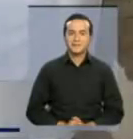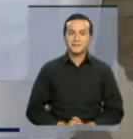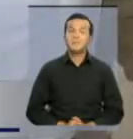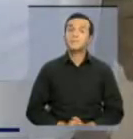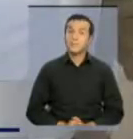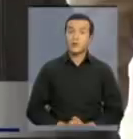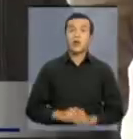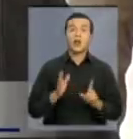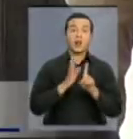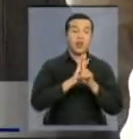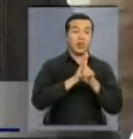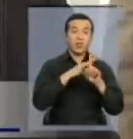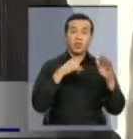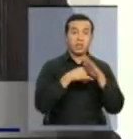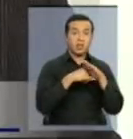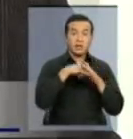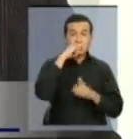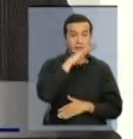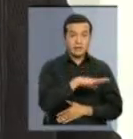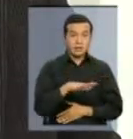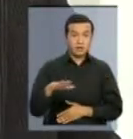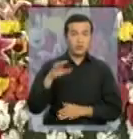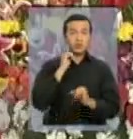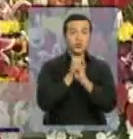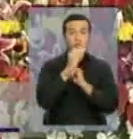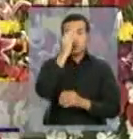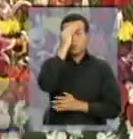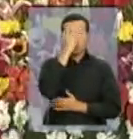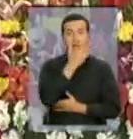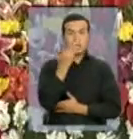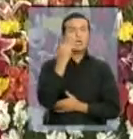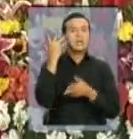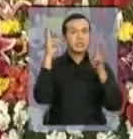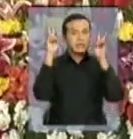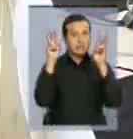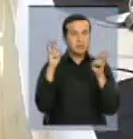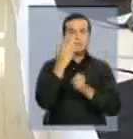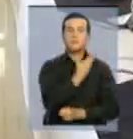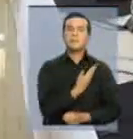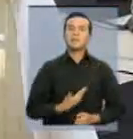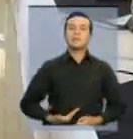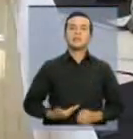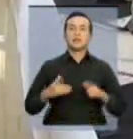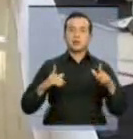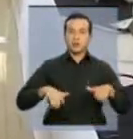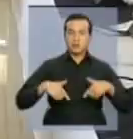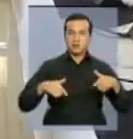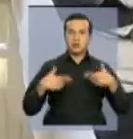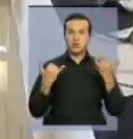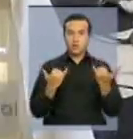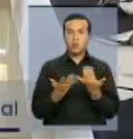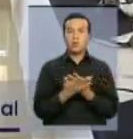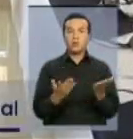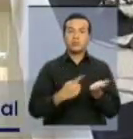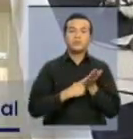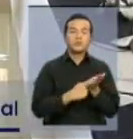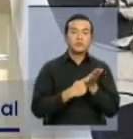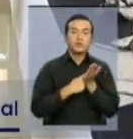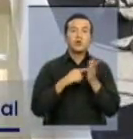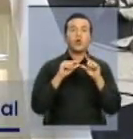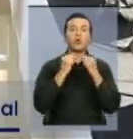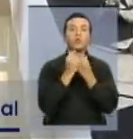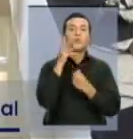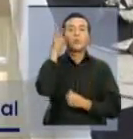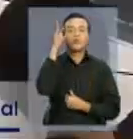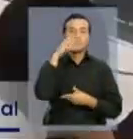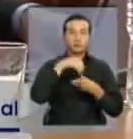Los abusos sexuales a menores de edad en instituciones educativas fue abordado por el presidente Lenín Moreno. Hoy se reunió con la red de